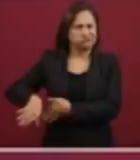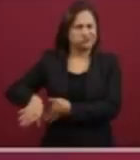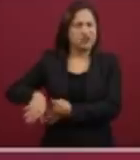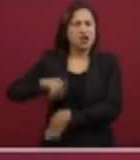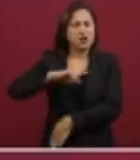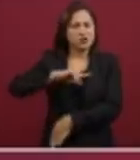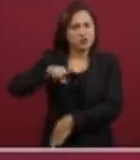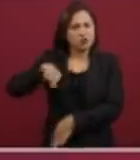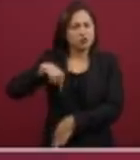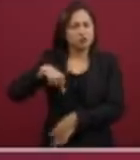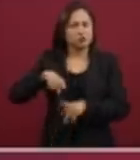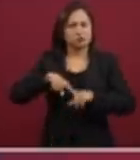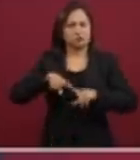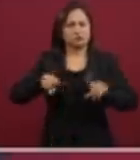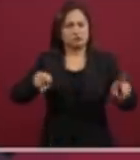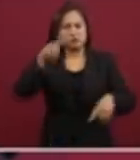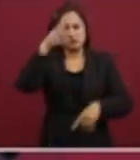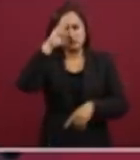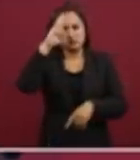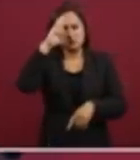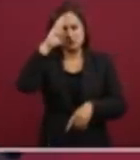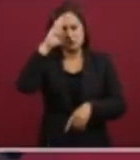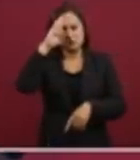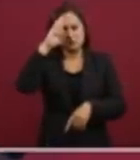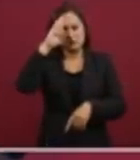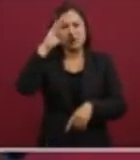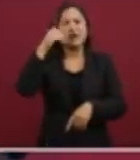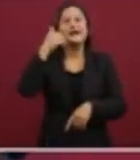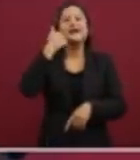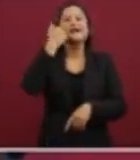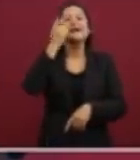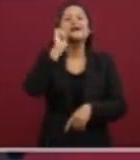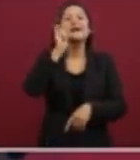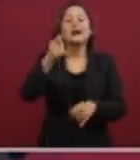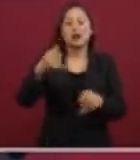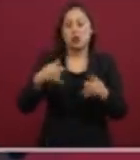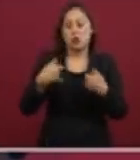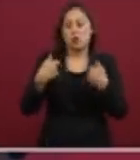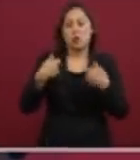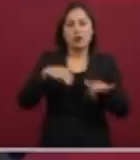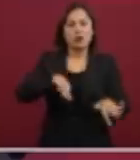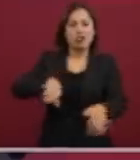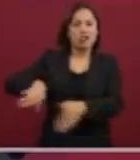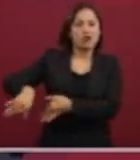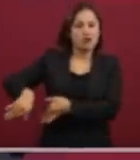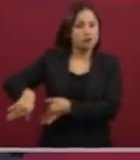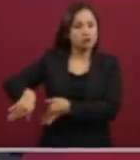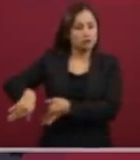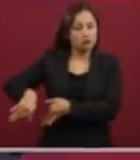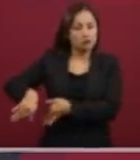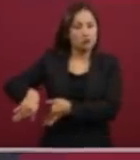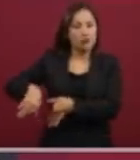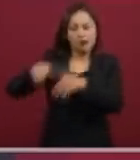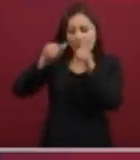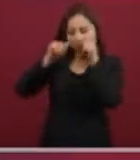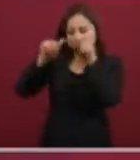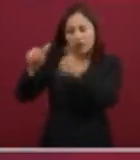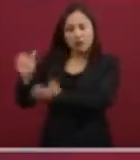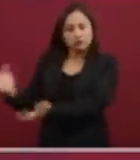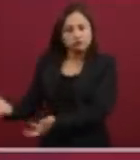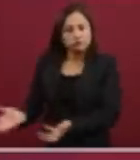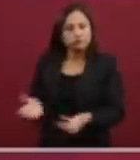que no se queden los jóvenes sin la oportunidad de estudiar y de trabajar. Ese es un objetivo que